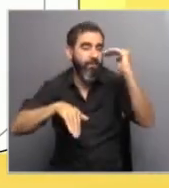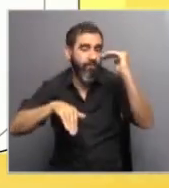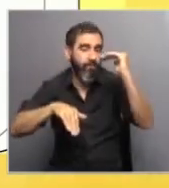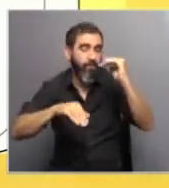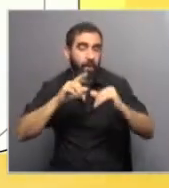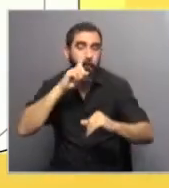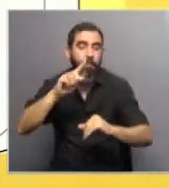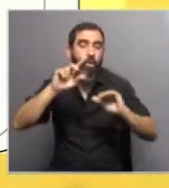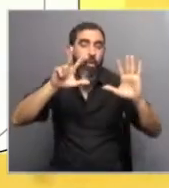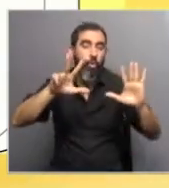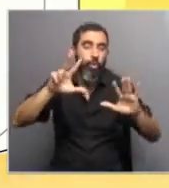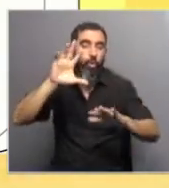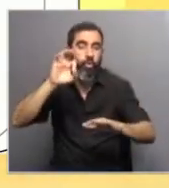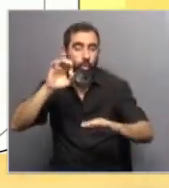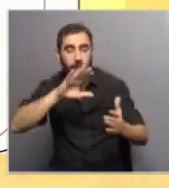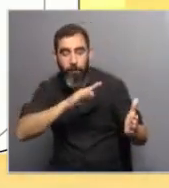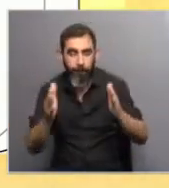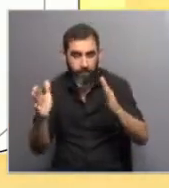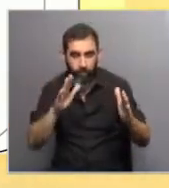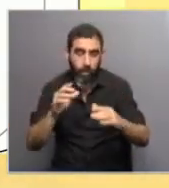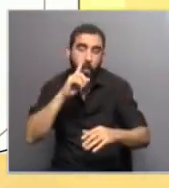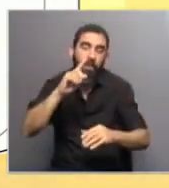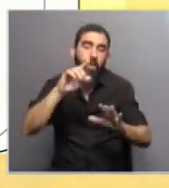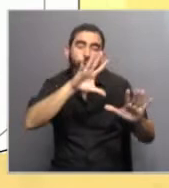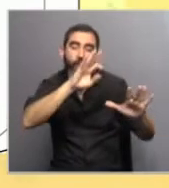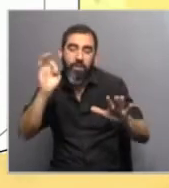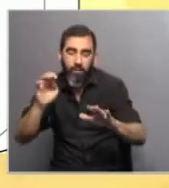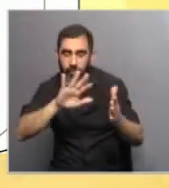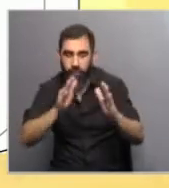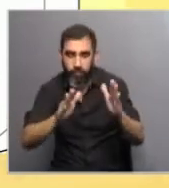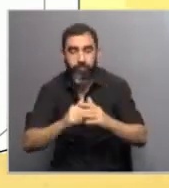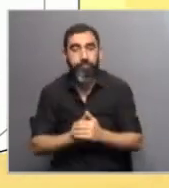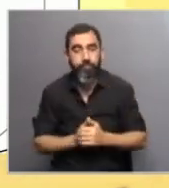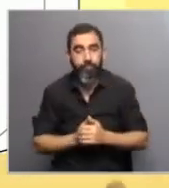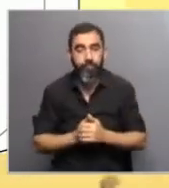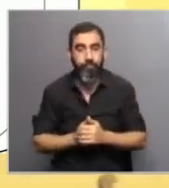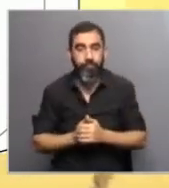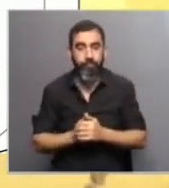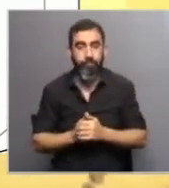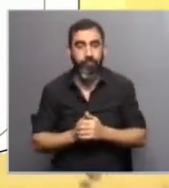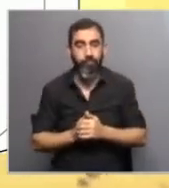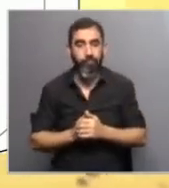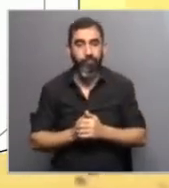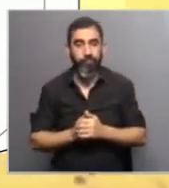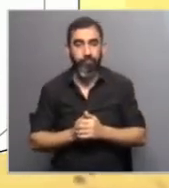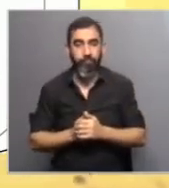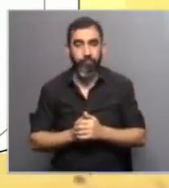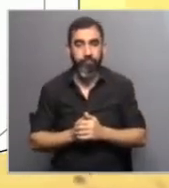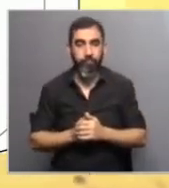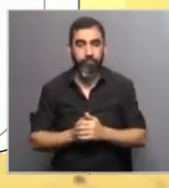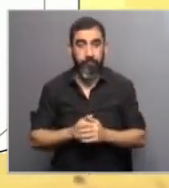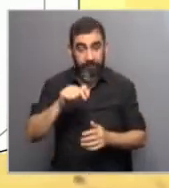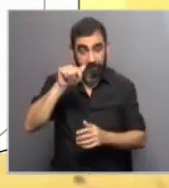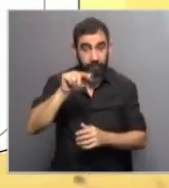de 1850 a 1900, un periodo enseguida preindustrial. Entonces, ¿qué pasa?